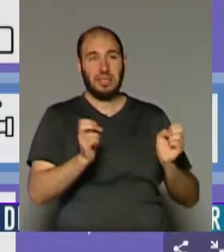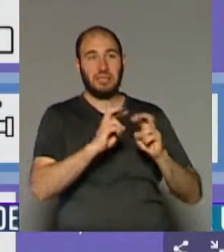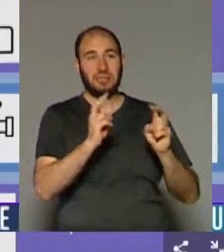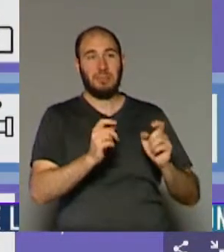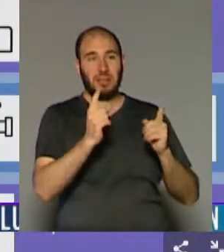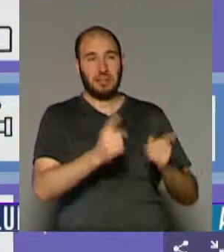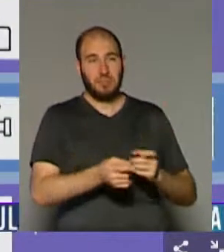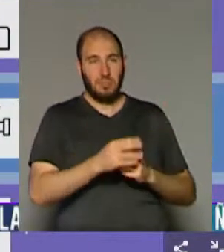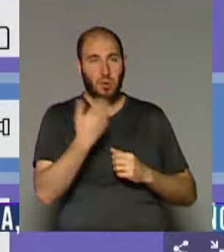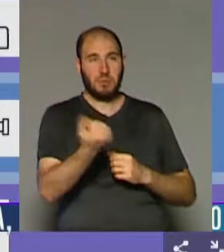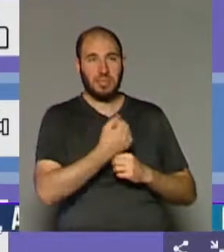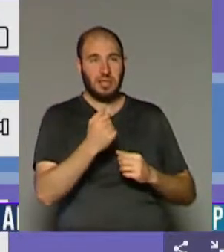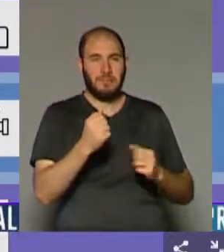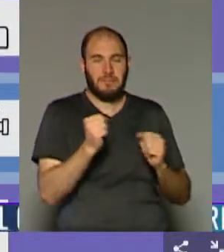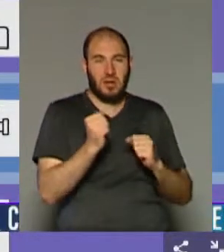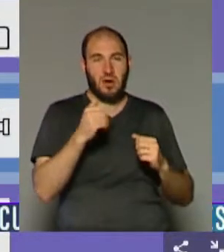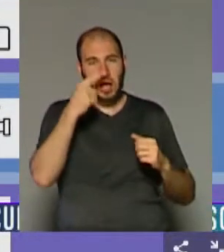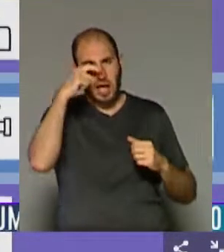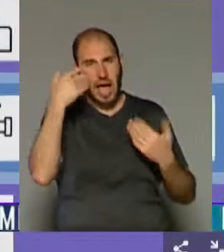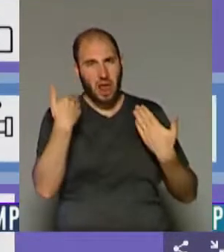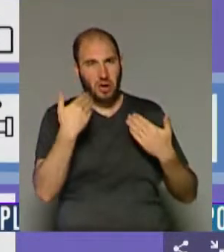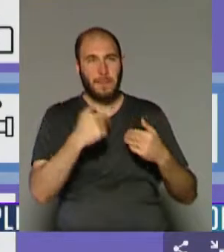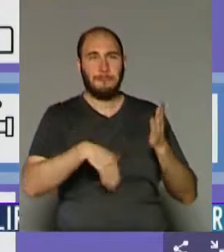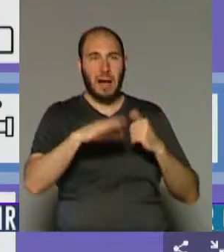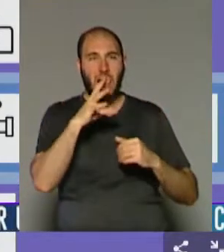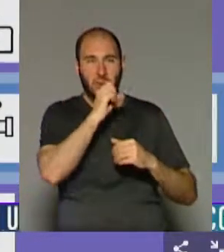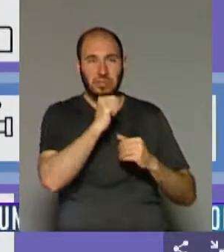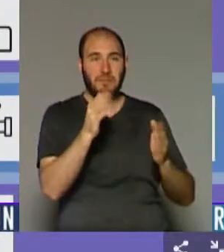también importante, lo que es frío-calor, es mucho más